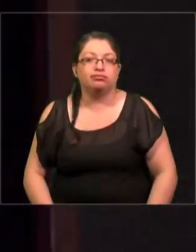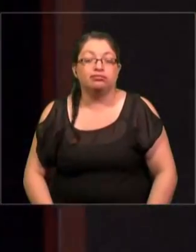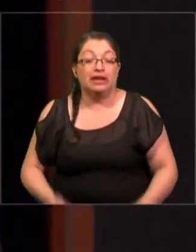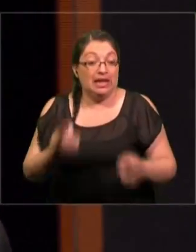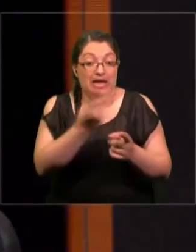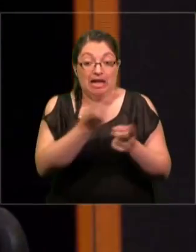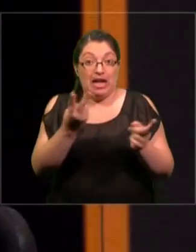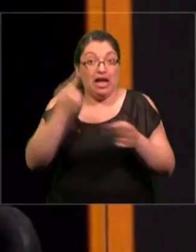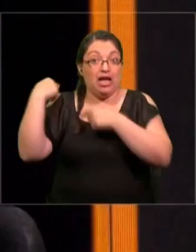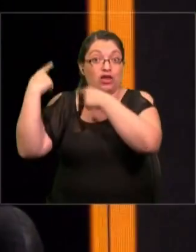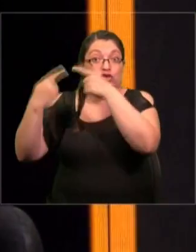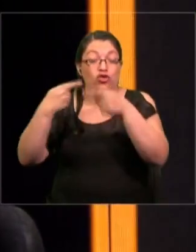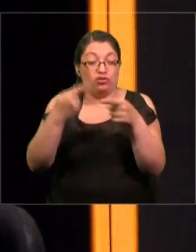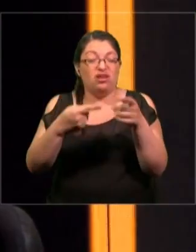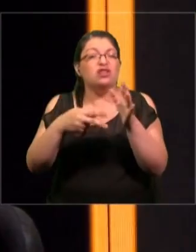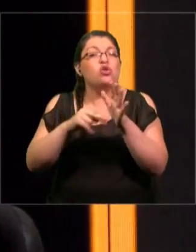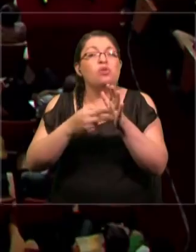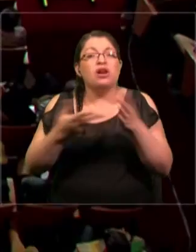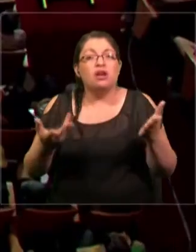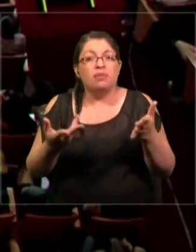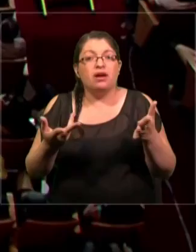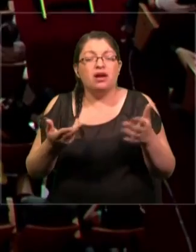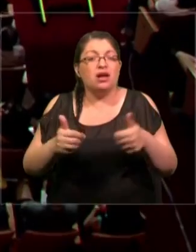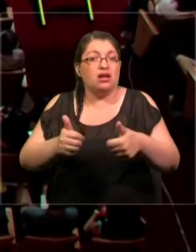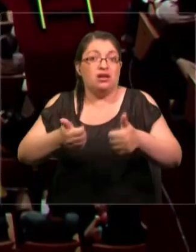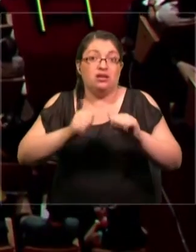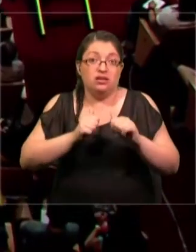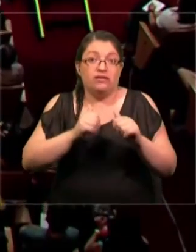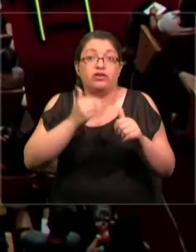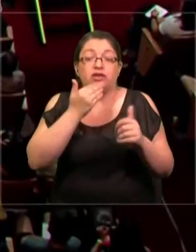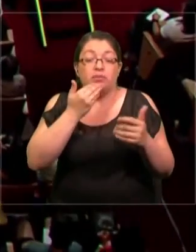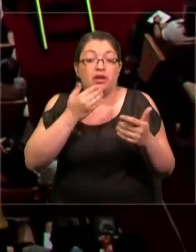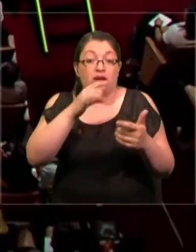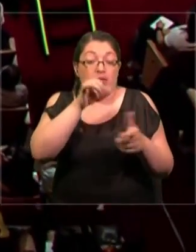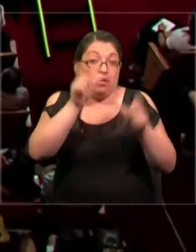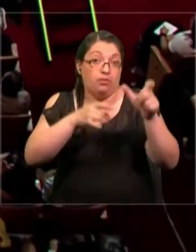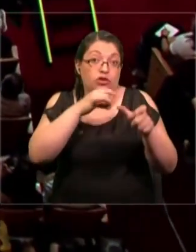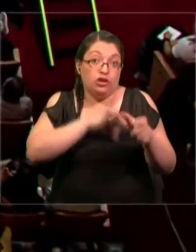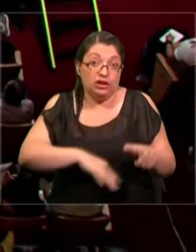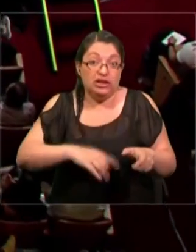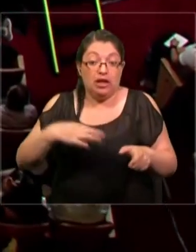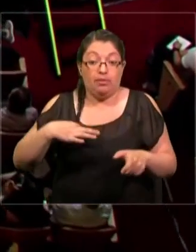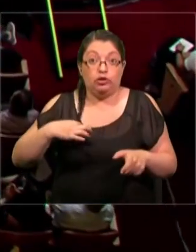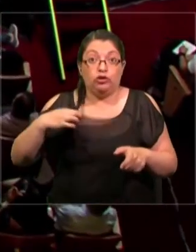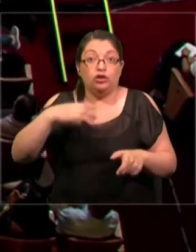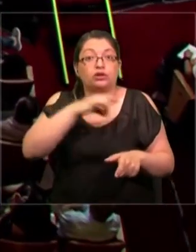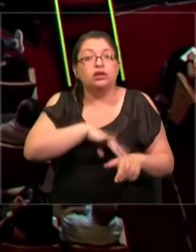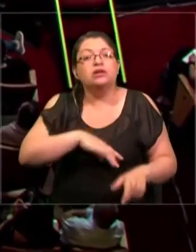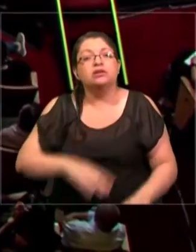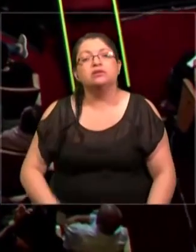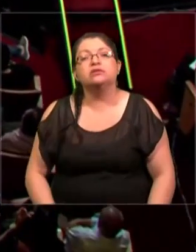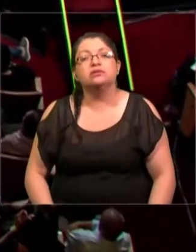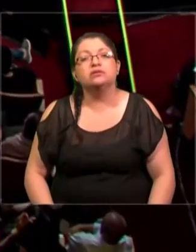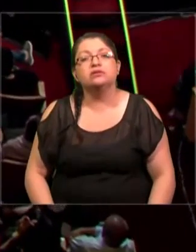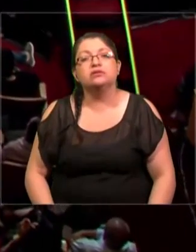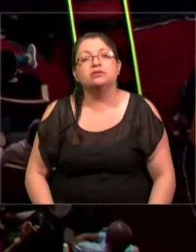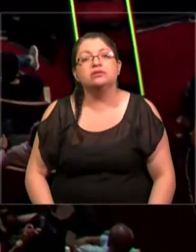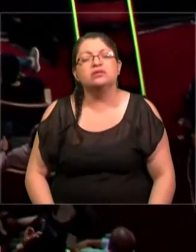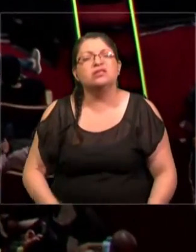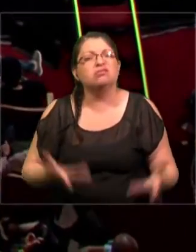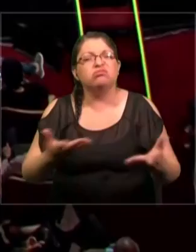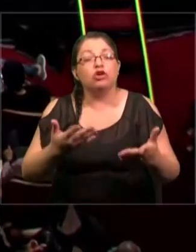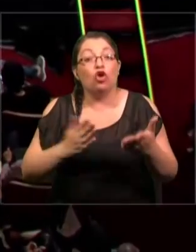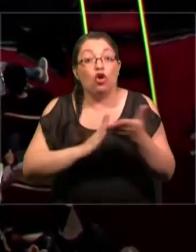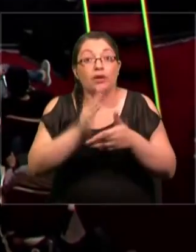ambas historias son problemas, son desafíos para los chilenos, para los ciudadanos chilenos de 400